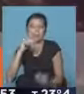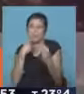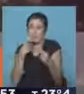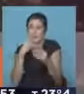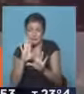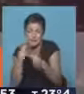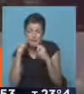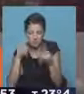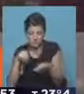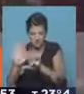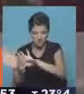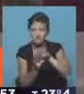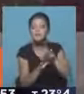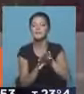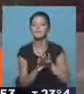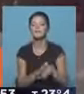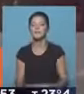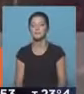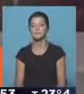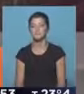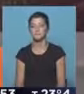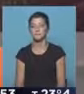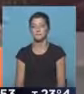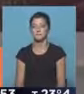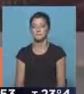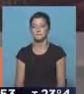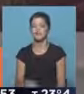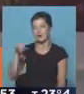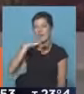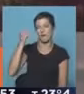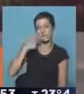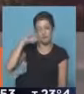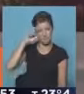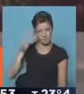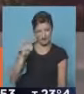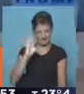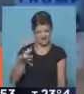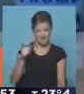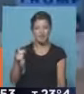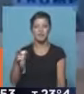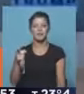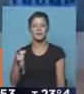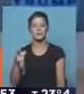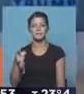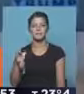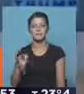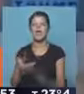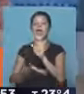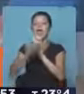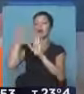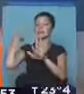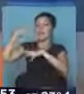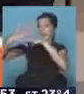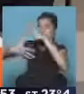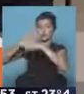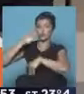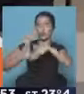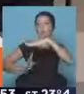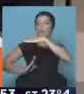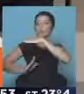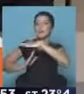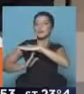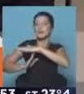por eso usted sabe muy bien pero el jose de la revolución venía de la mano del carismático no de la